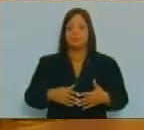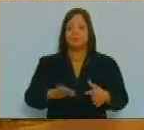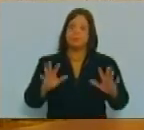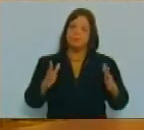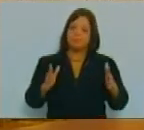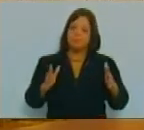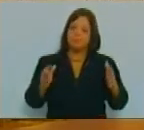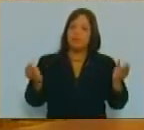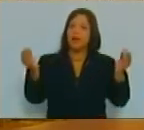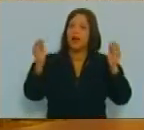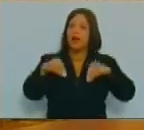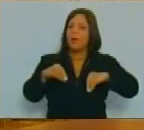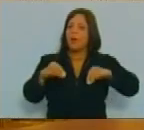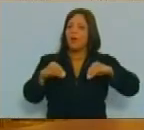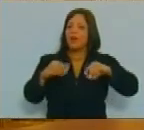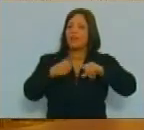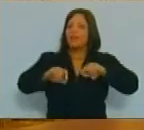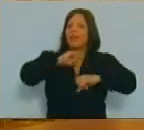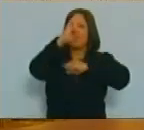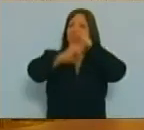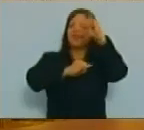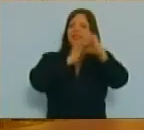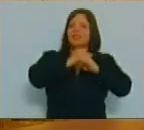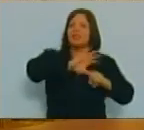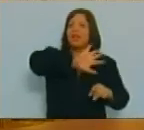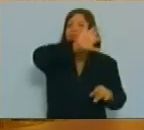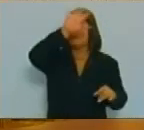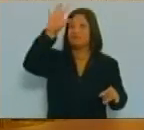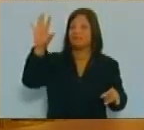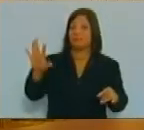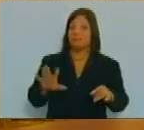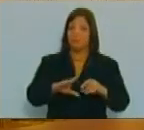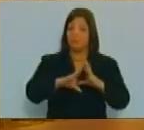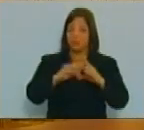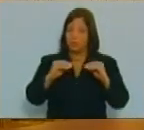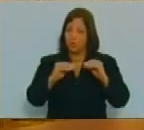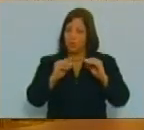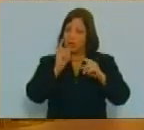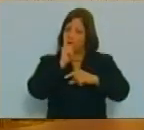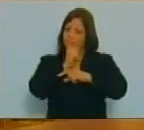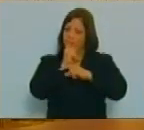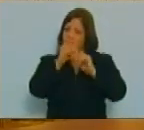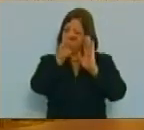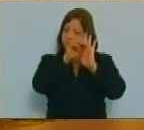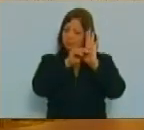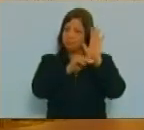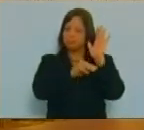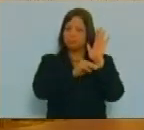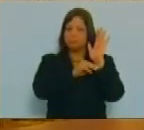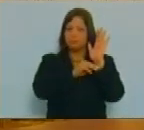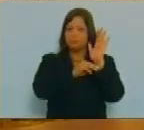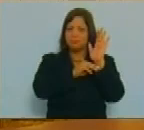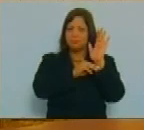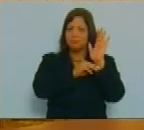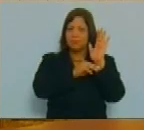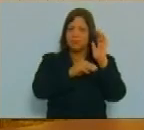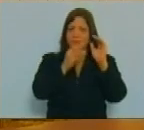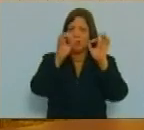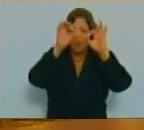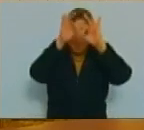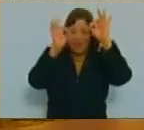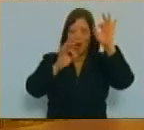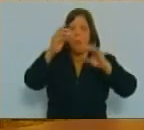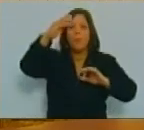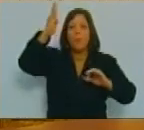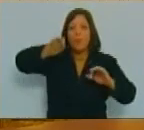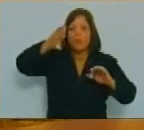acuerdo a los estándares internacionales y los lineamientos que establece los ejes estadísticos